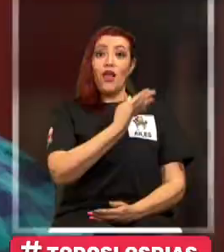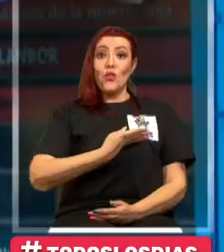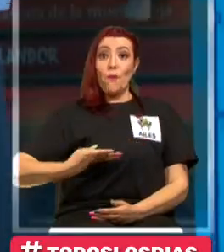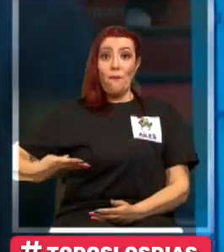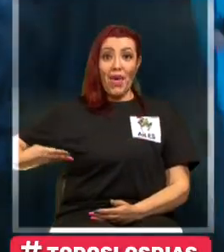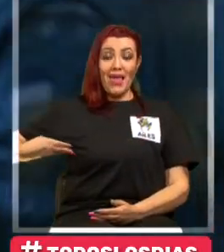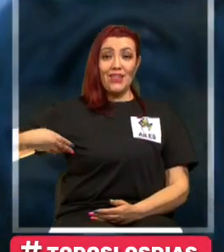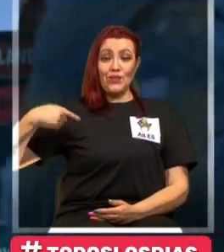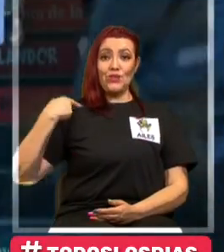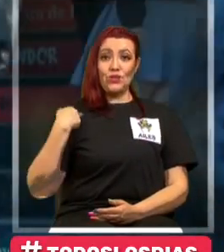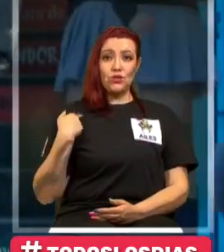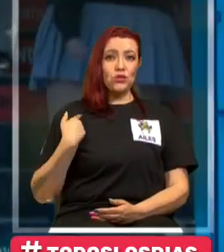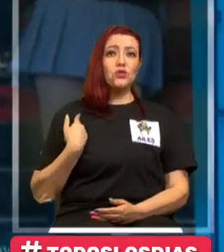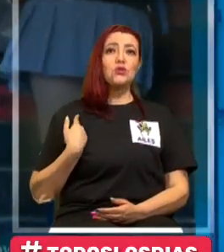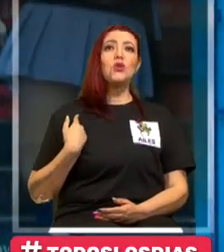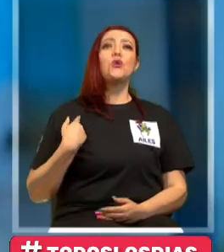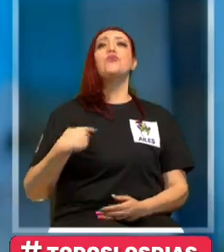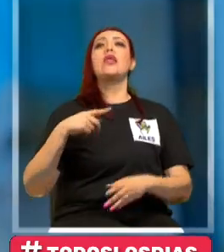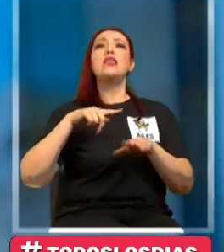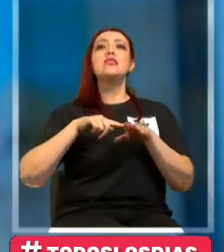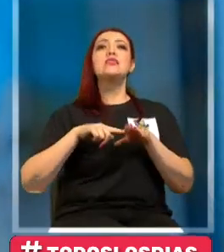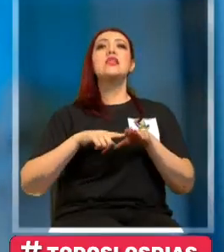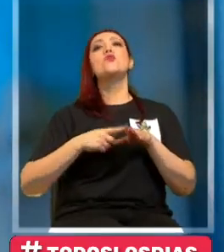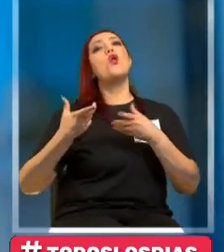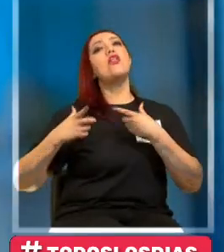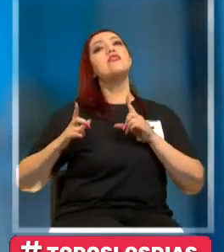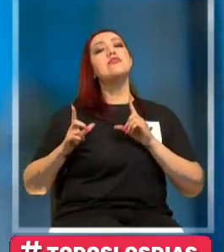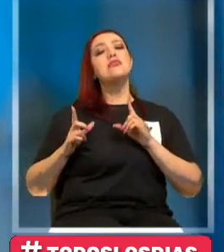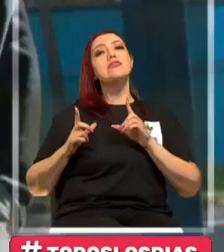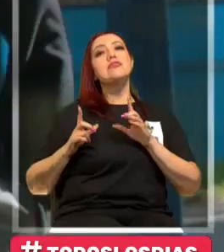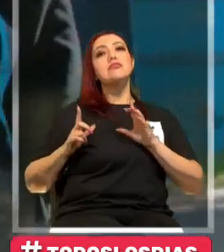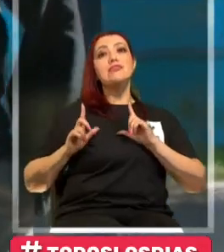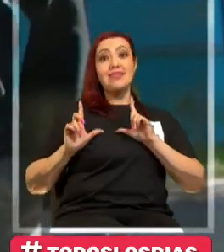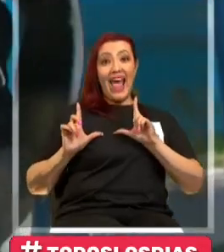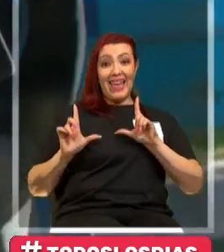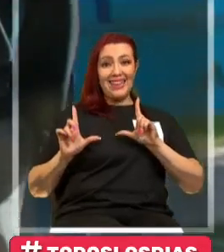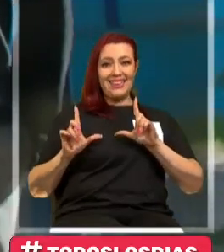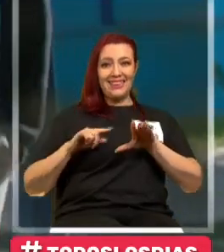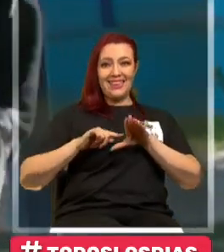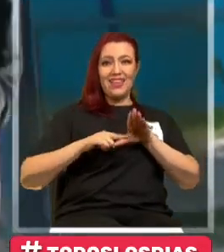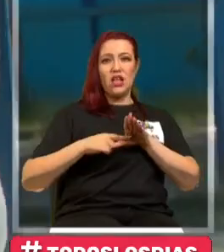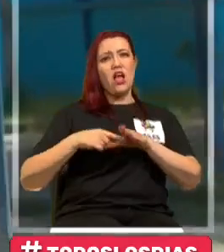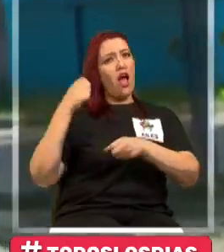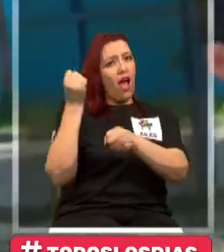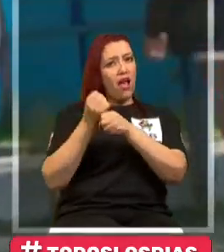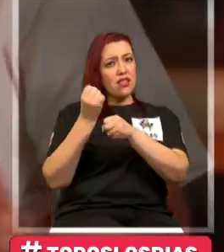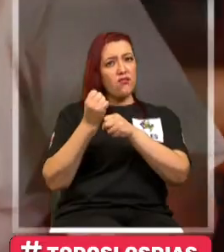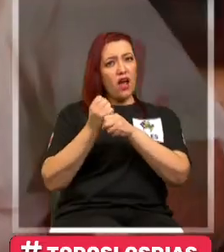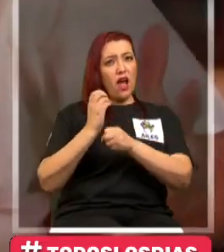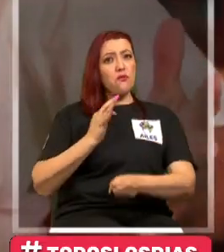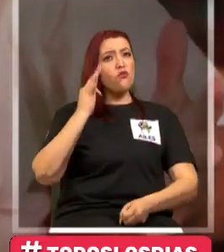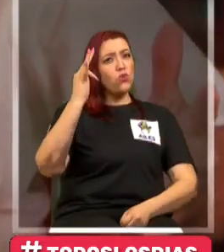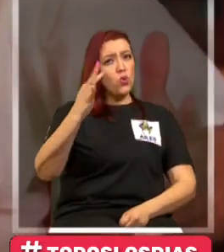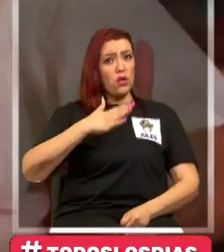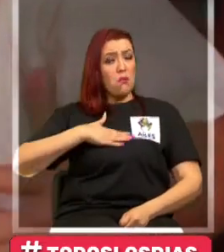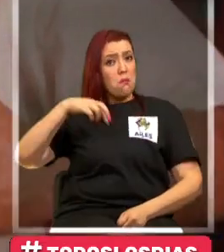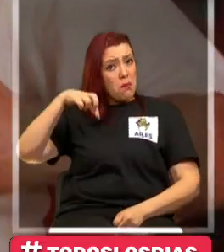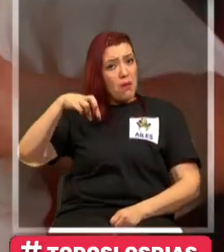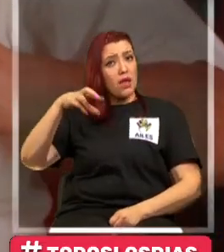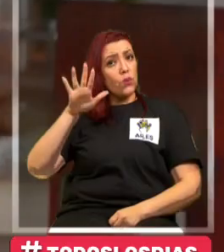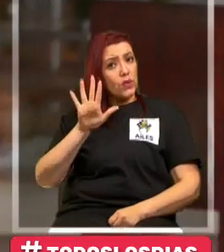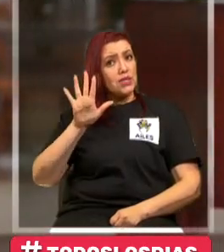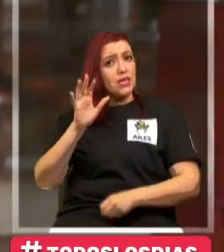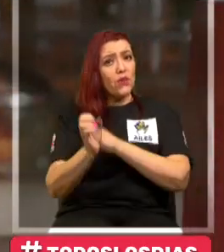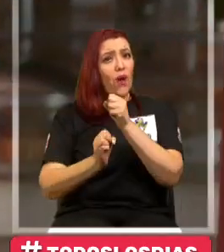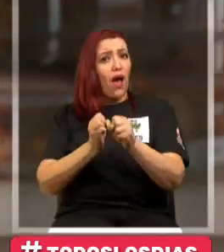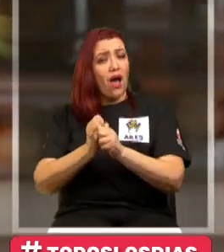con título técnico y ponerme a trabajar. Ese es mi futuro. Ser padre a los 55 años